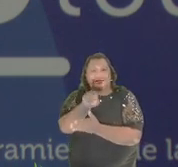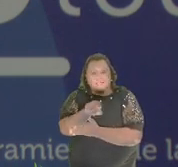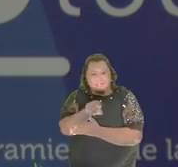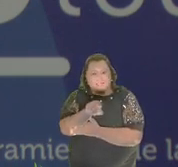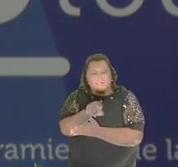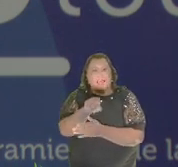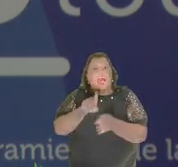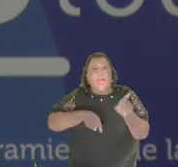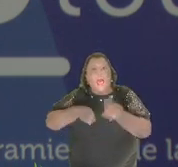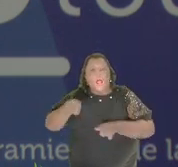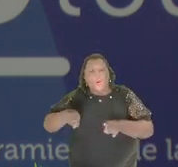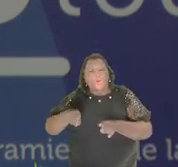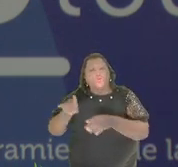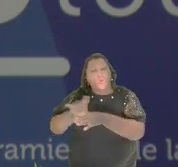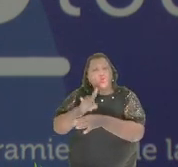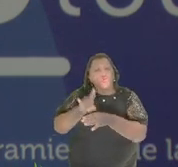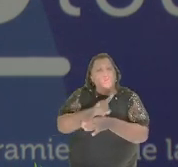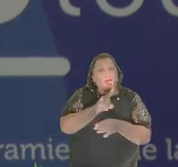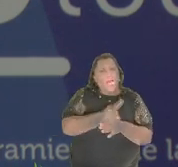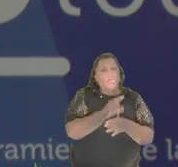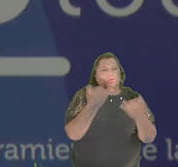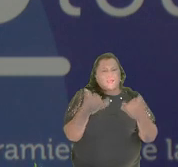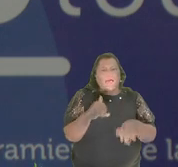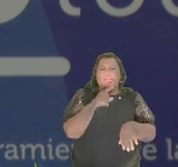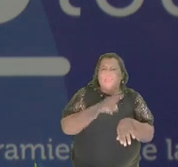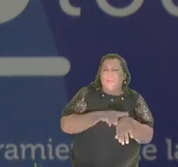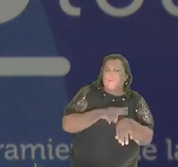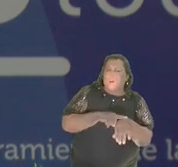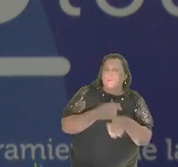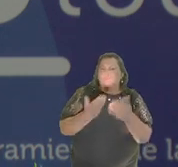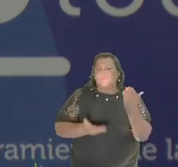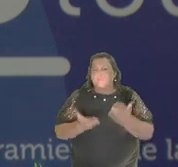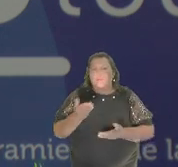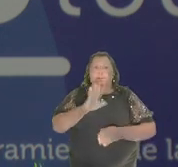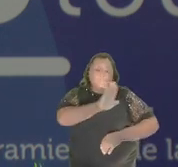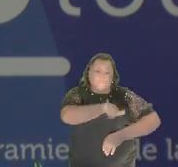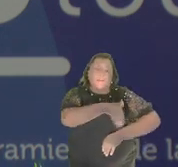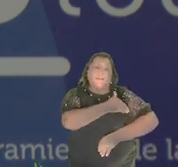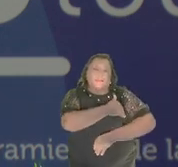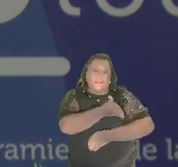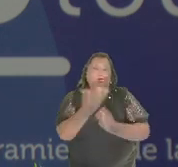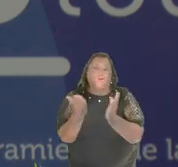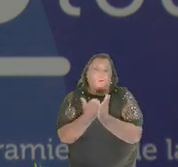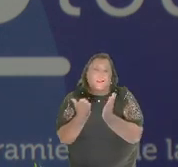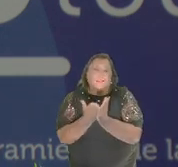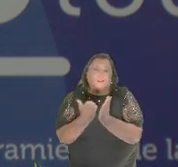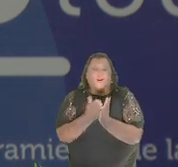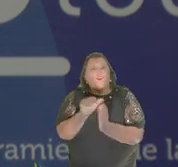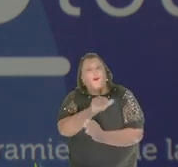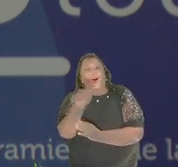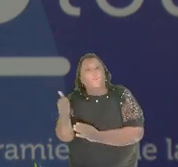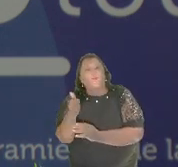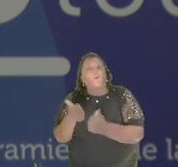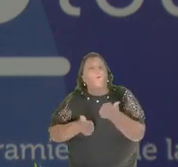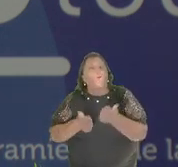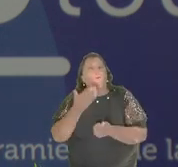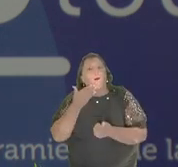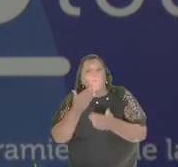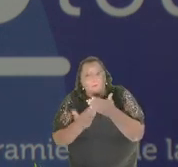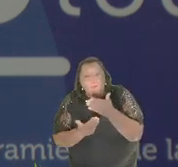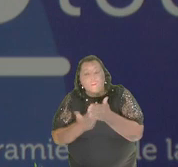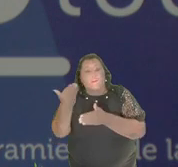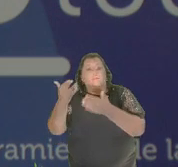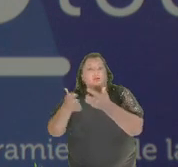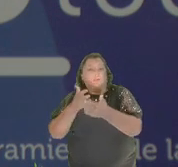conectados lo hemos usado en diversos momentos del tiempo. Estábamos también en el Ministerio de Educación en otro momento cuando dio pie a este